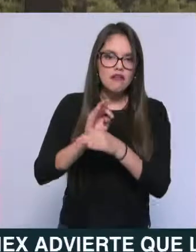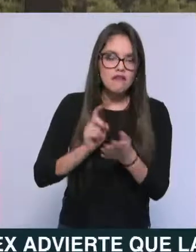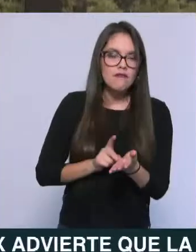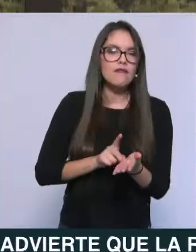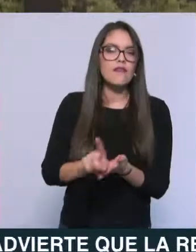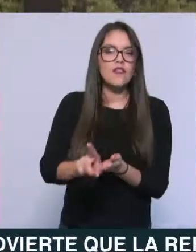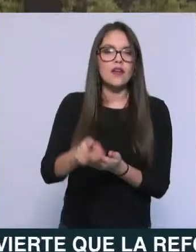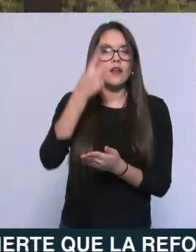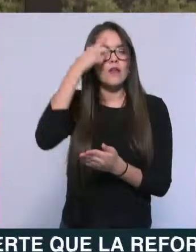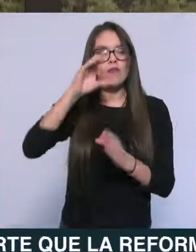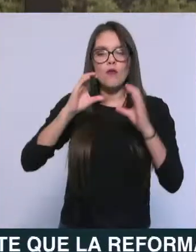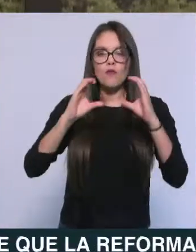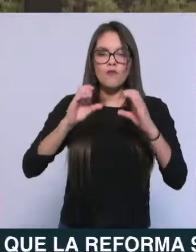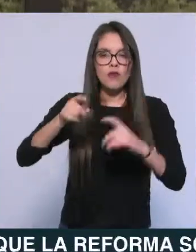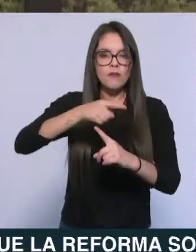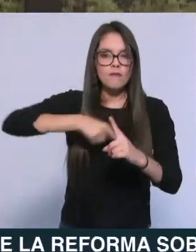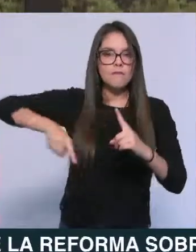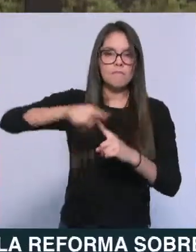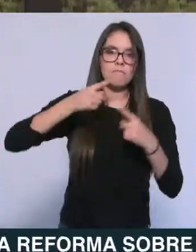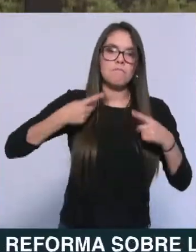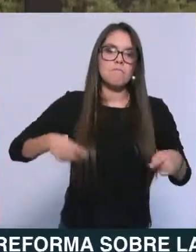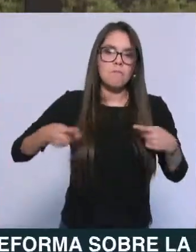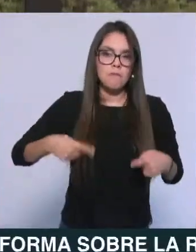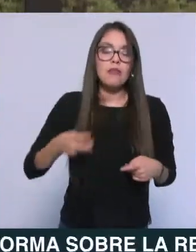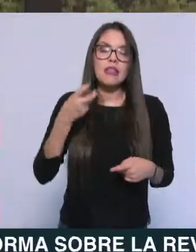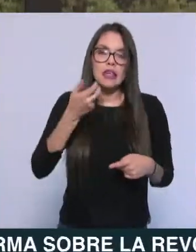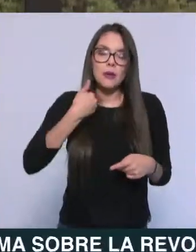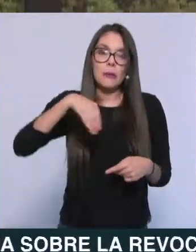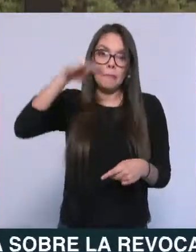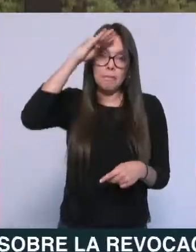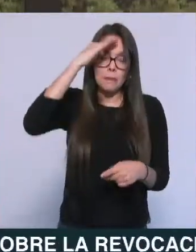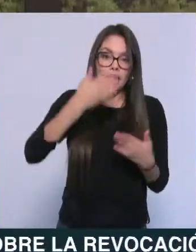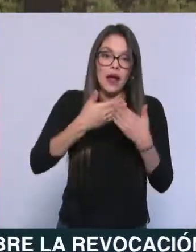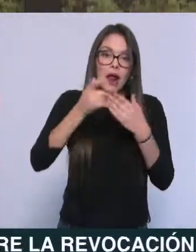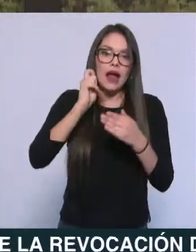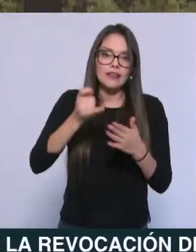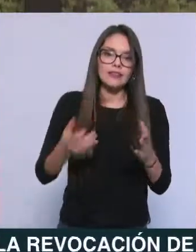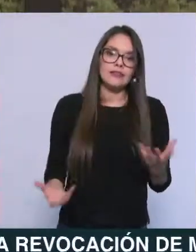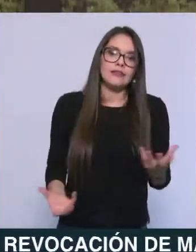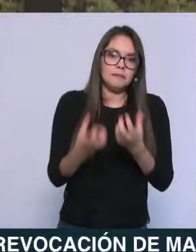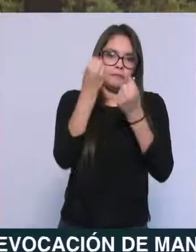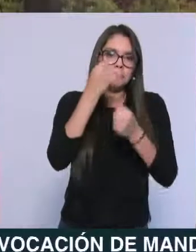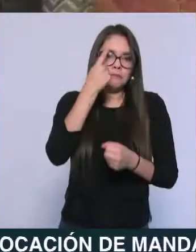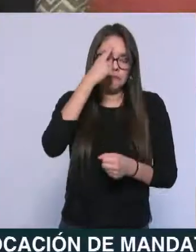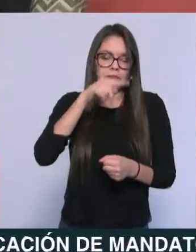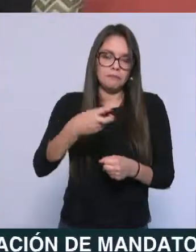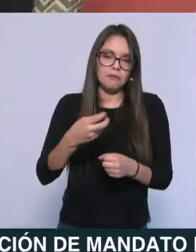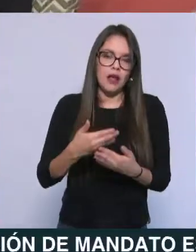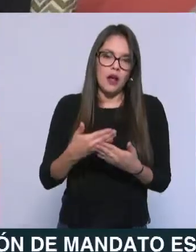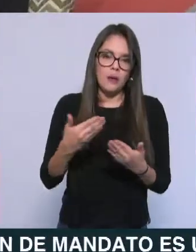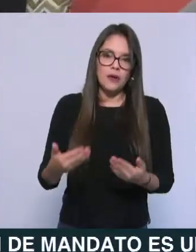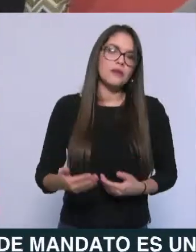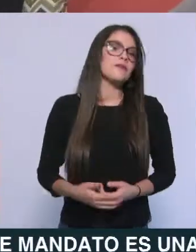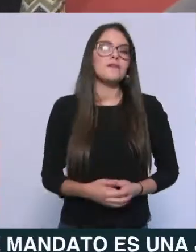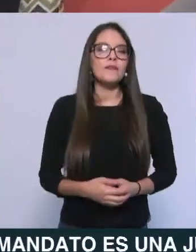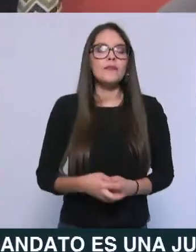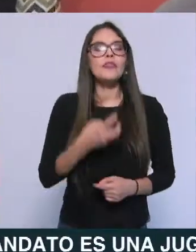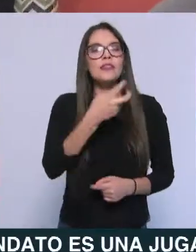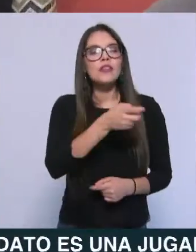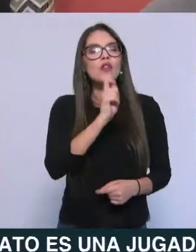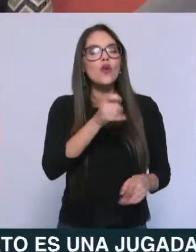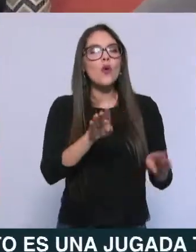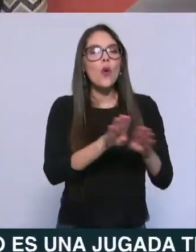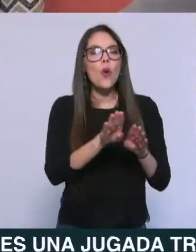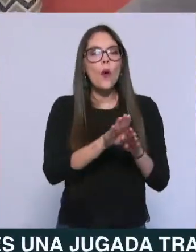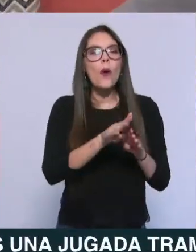protegerlos. Creo que eso es lo que es muy rescatable de lo que estamos viviendo en este momento. Y esta conducta por parte del gobierno federal ha